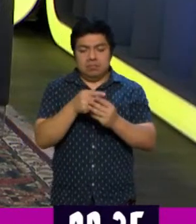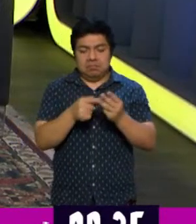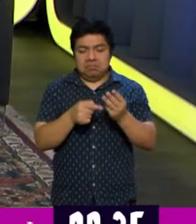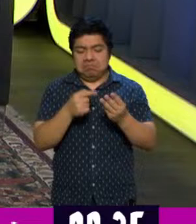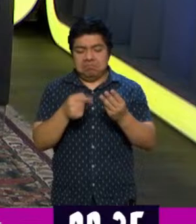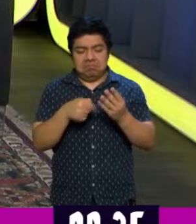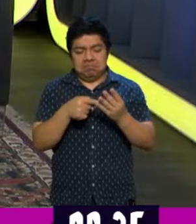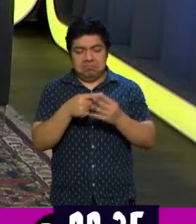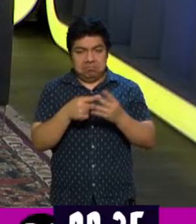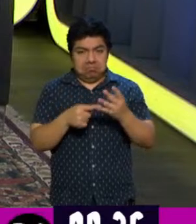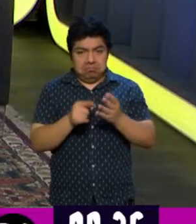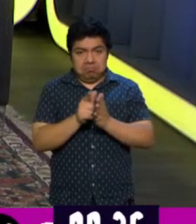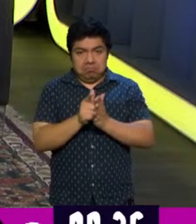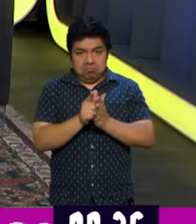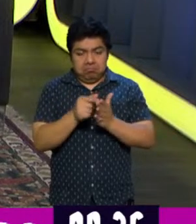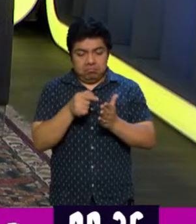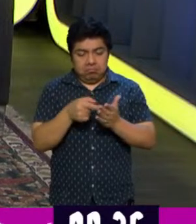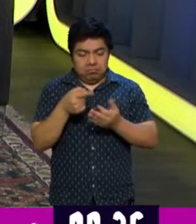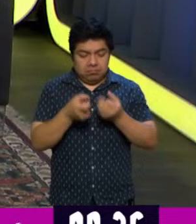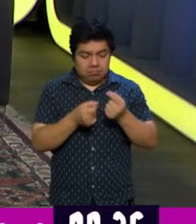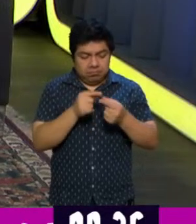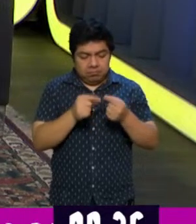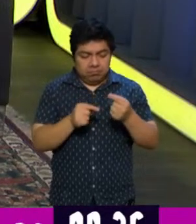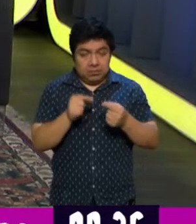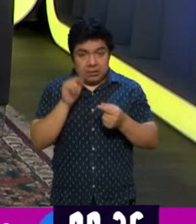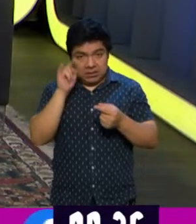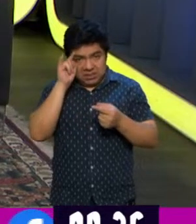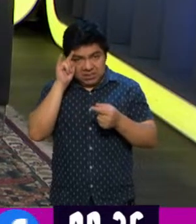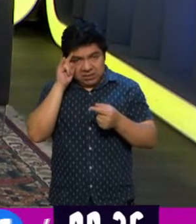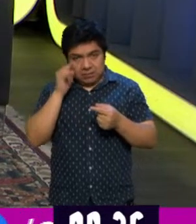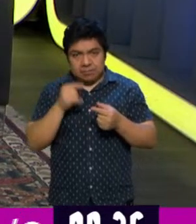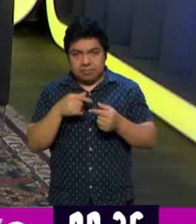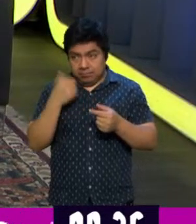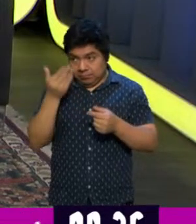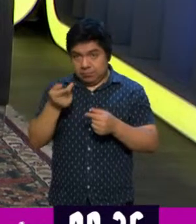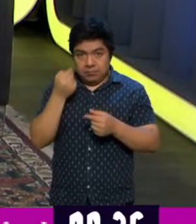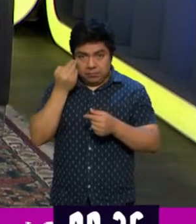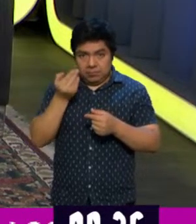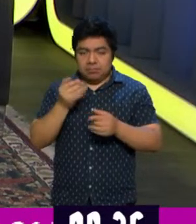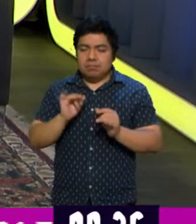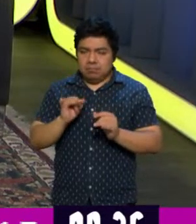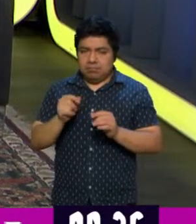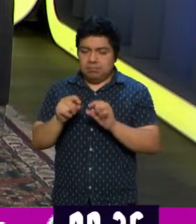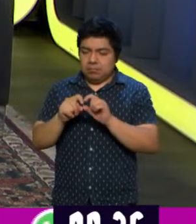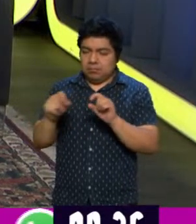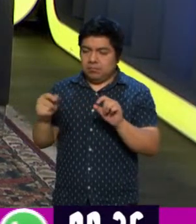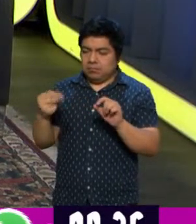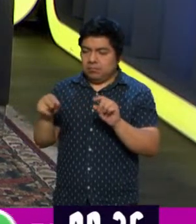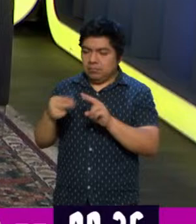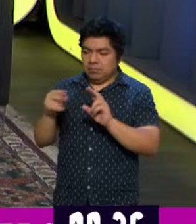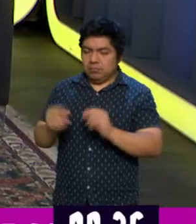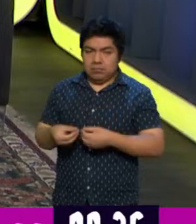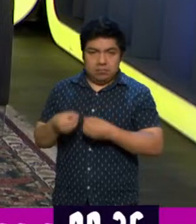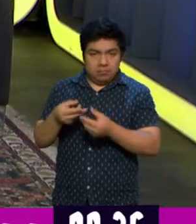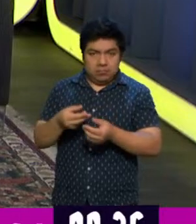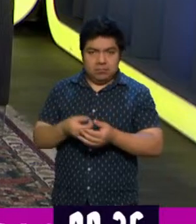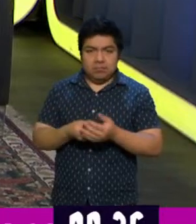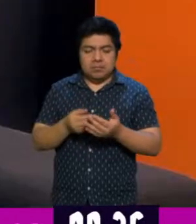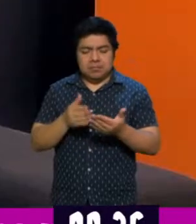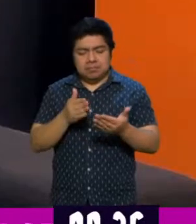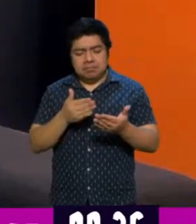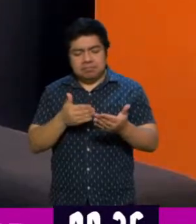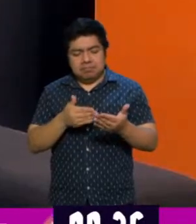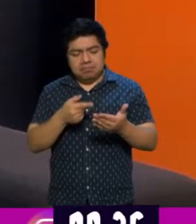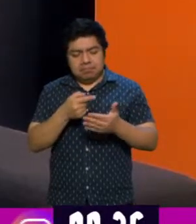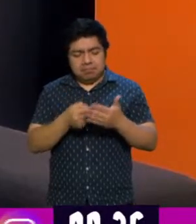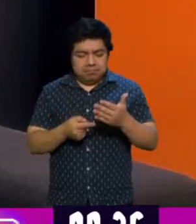4 libros, que hablan específicamente del mal, con mucho gusto le doy los títulos, ¿no? Lo que hice fue que a partir